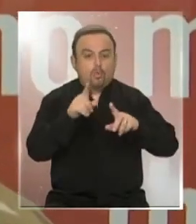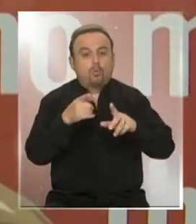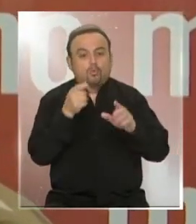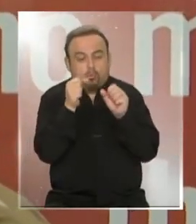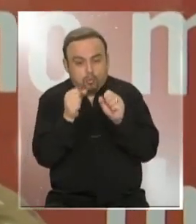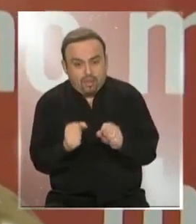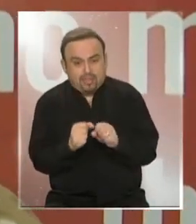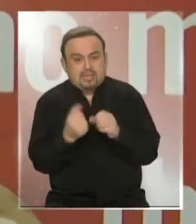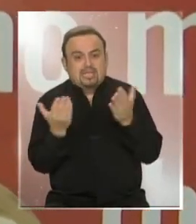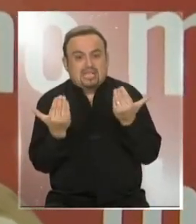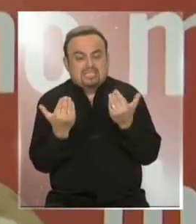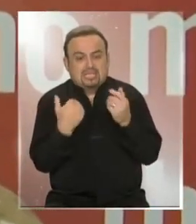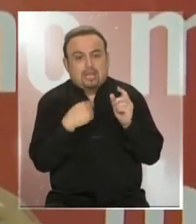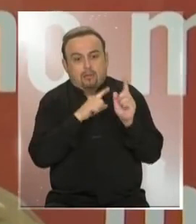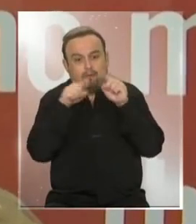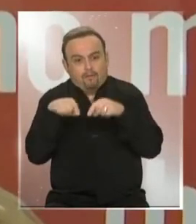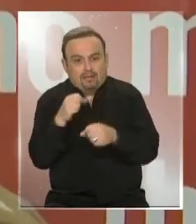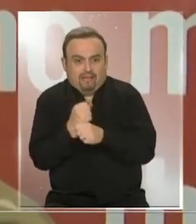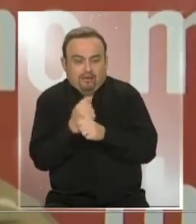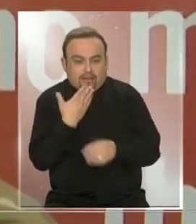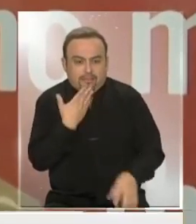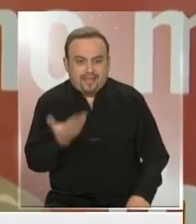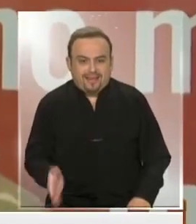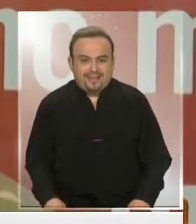necesitamos volver el trabajo